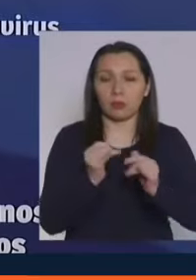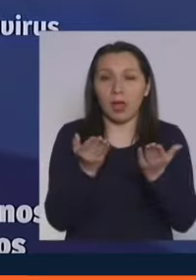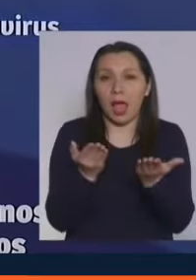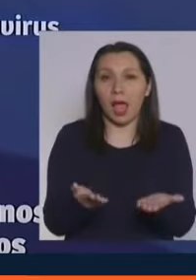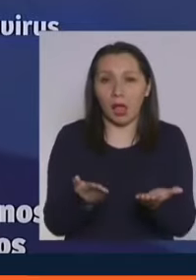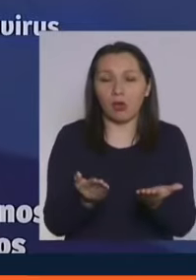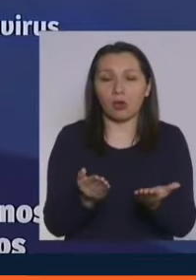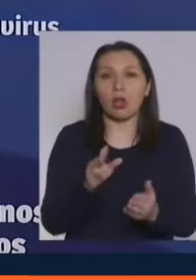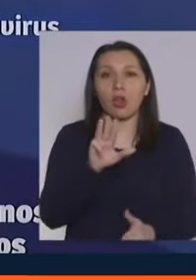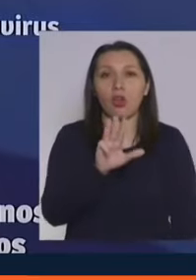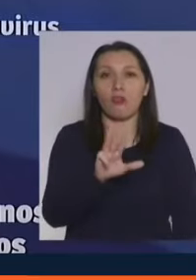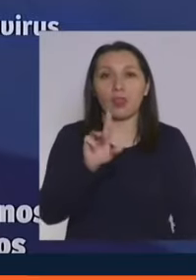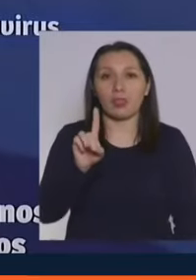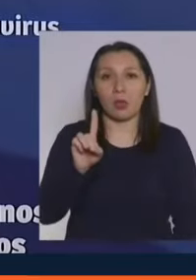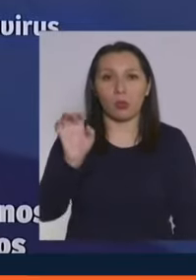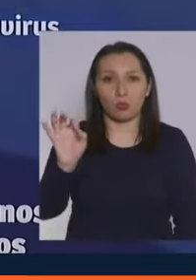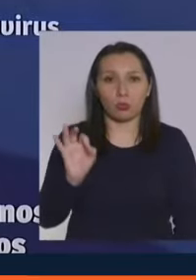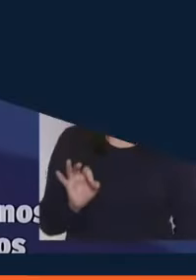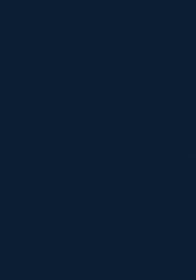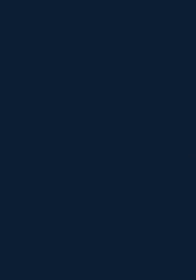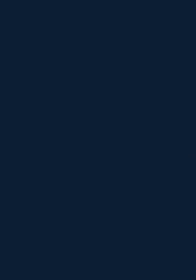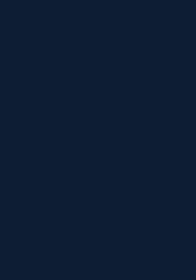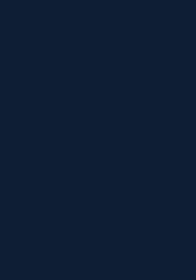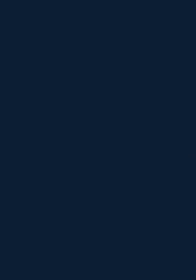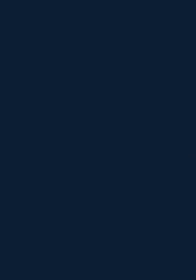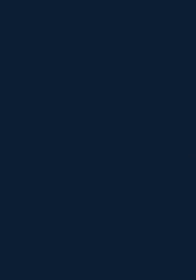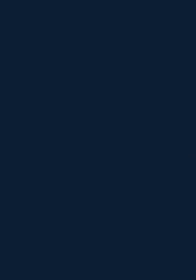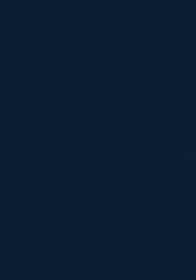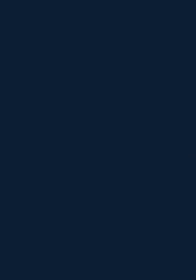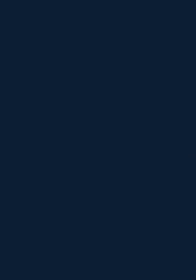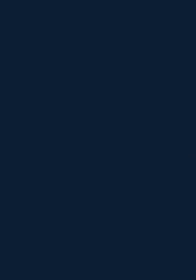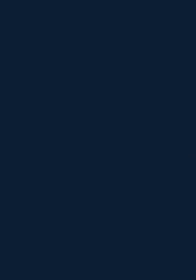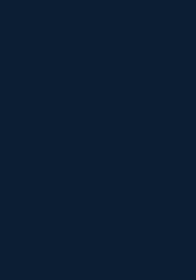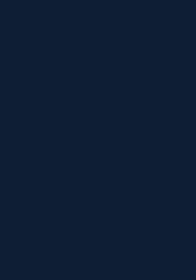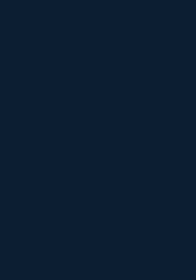al 91% de las camas UCI.